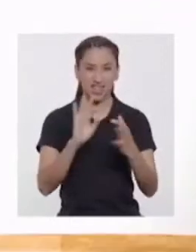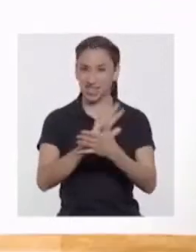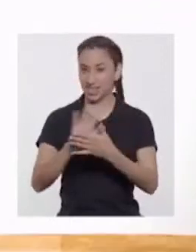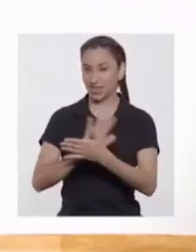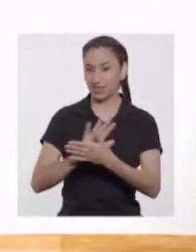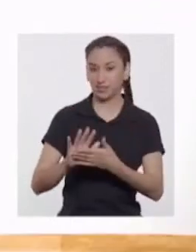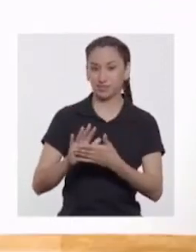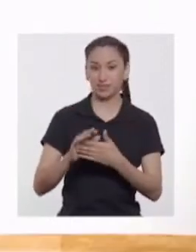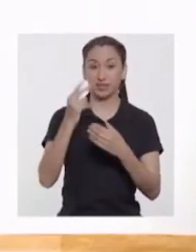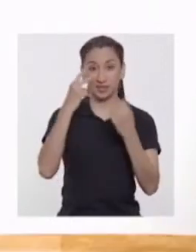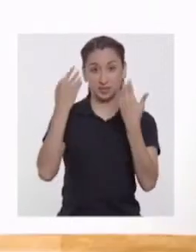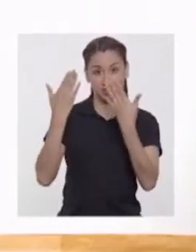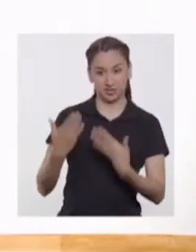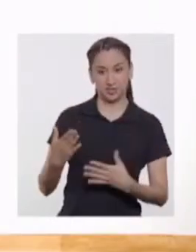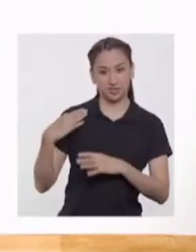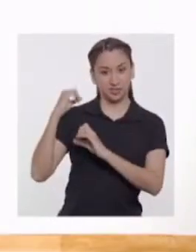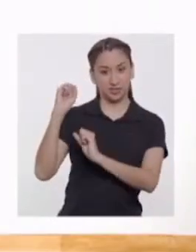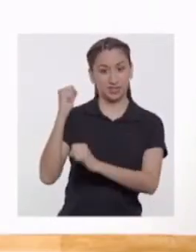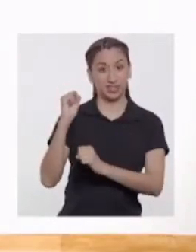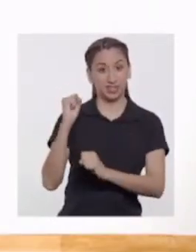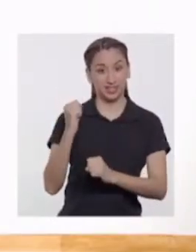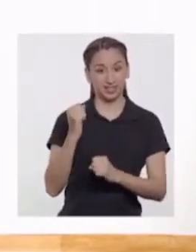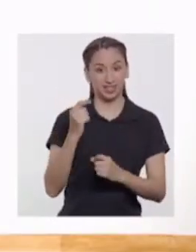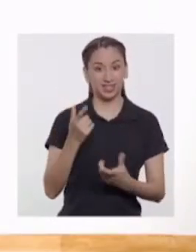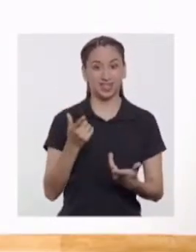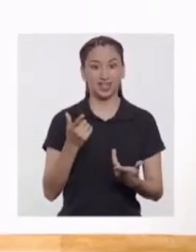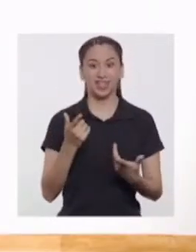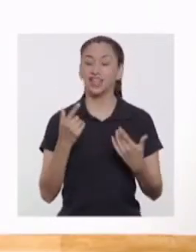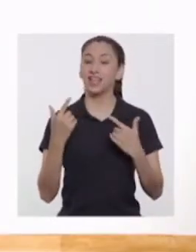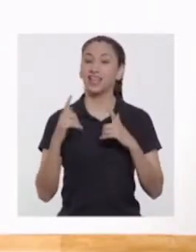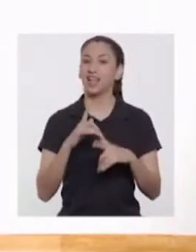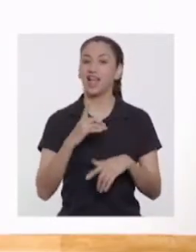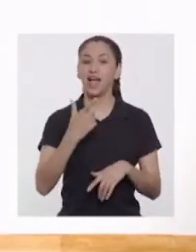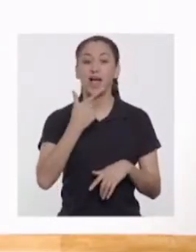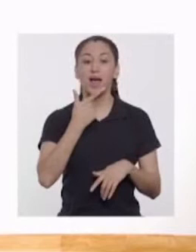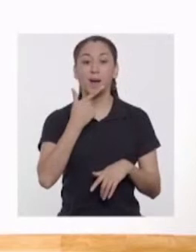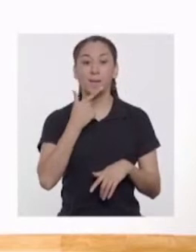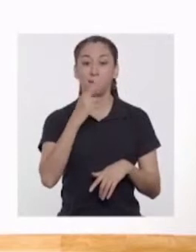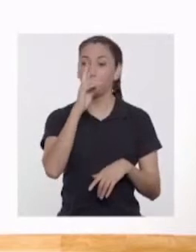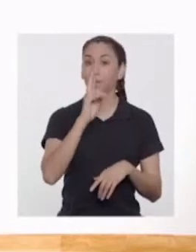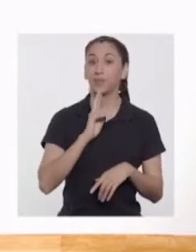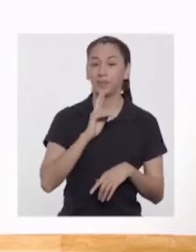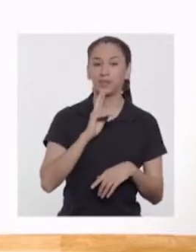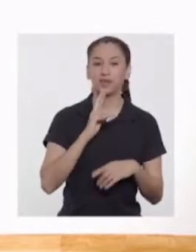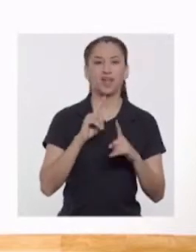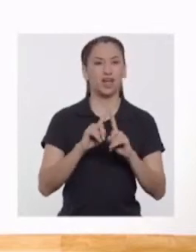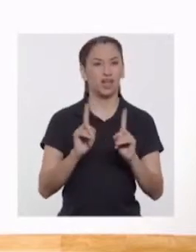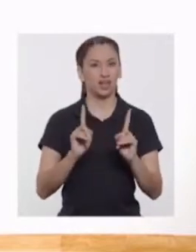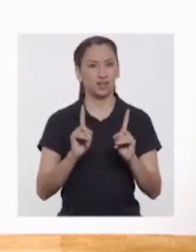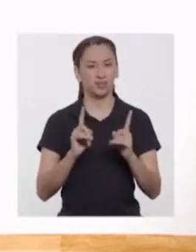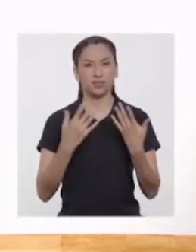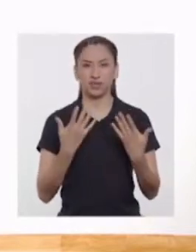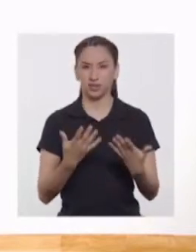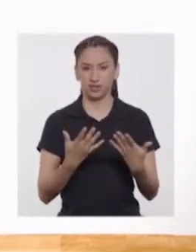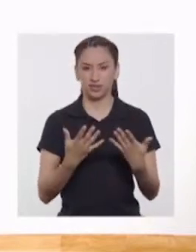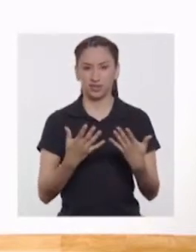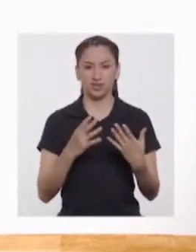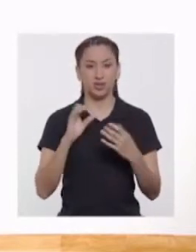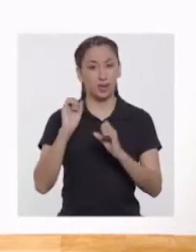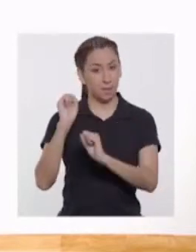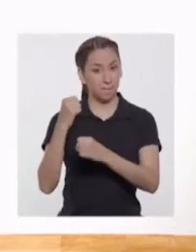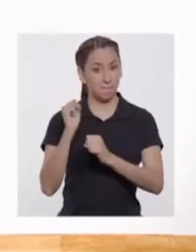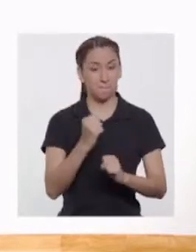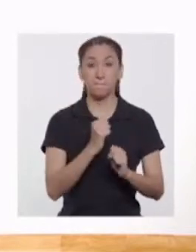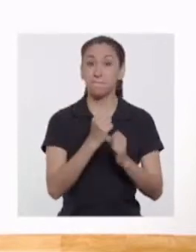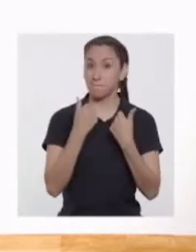limpieza. Miren mi escoba. Está muy bonita. Es amarilla y roja. Aunque está un poco vieja,